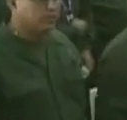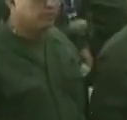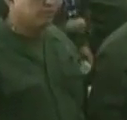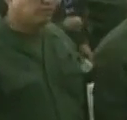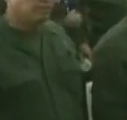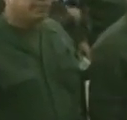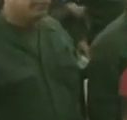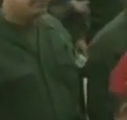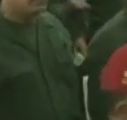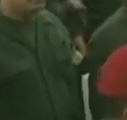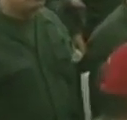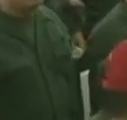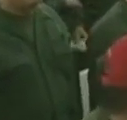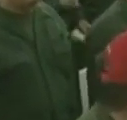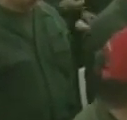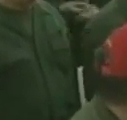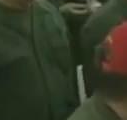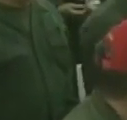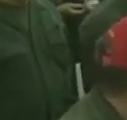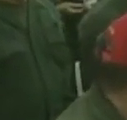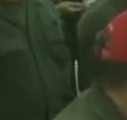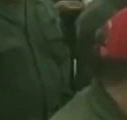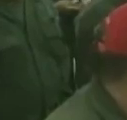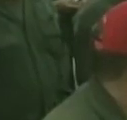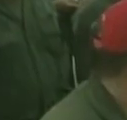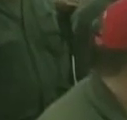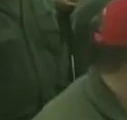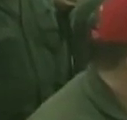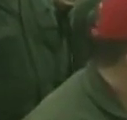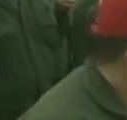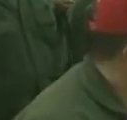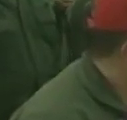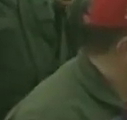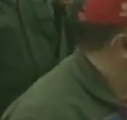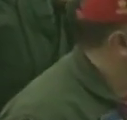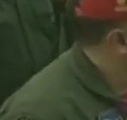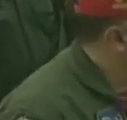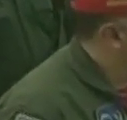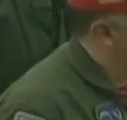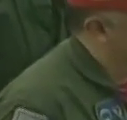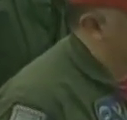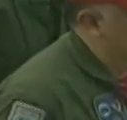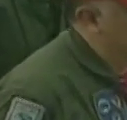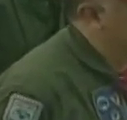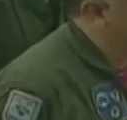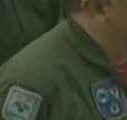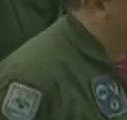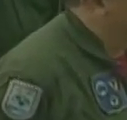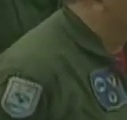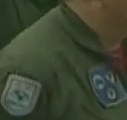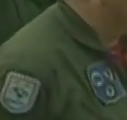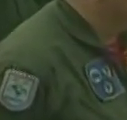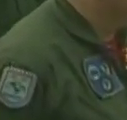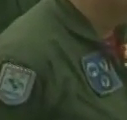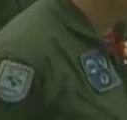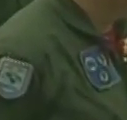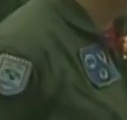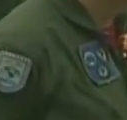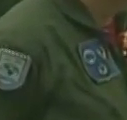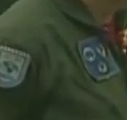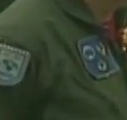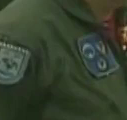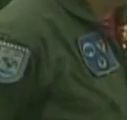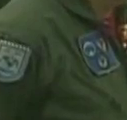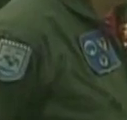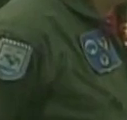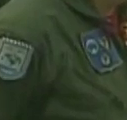del 27 de noviembre de 1992. Lealtad, unión a la Constitución y a las